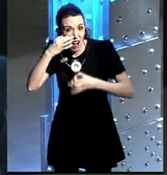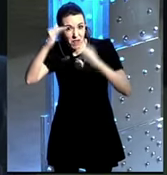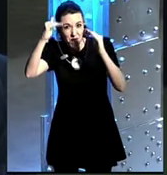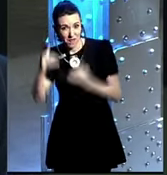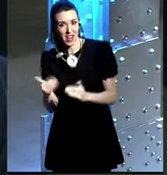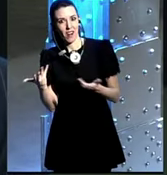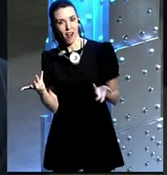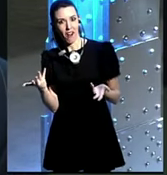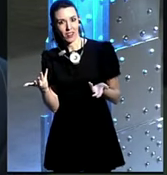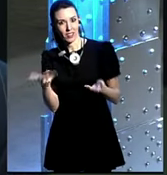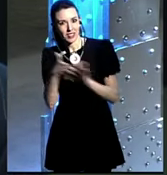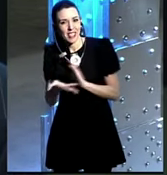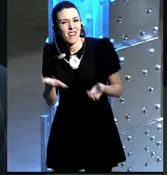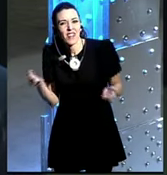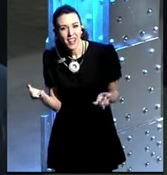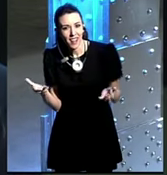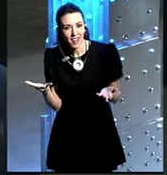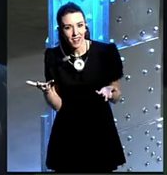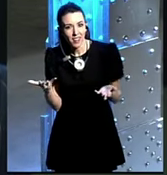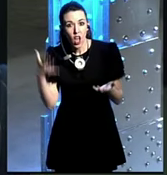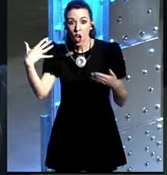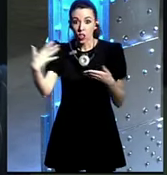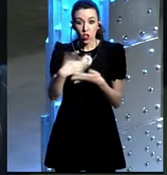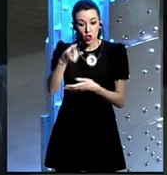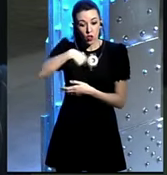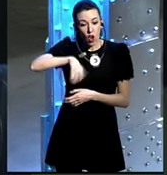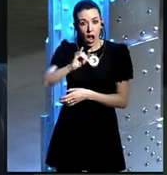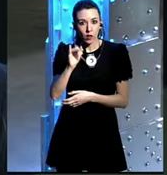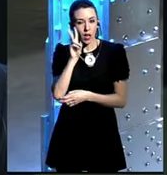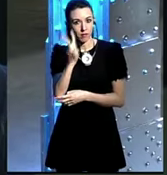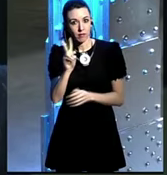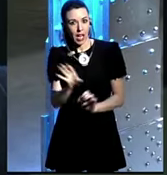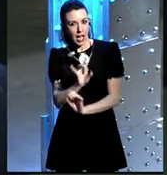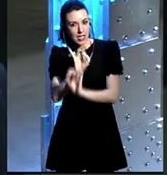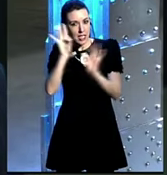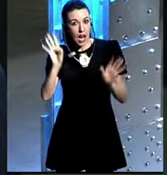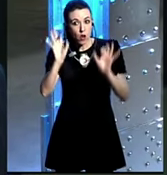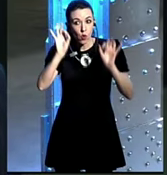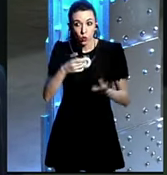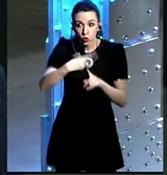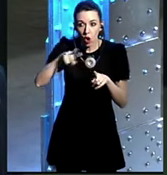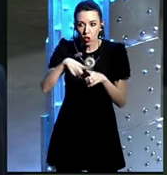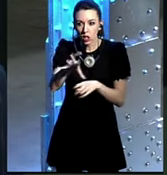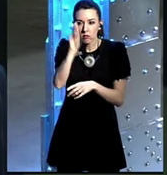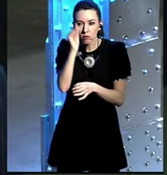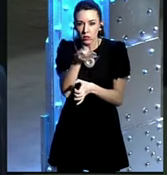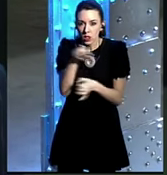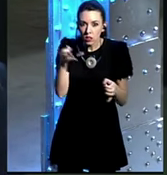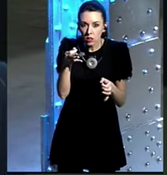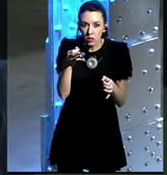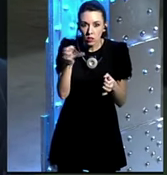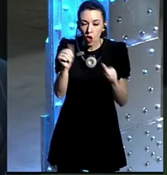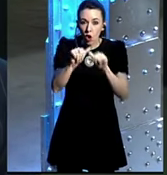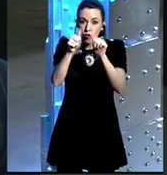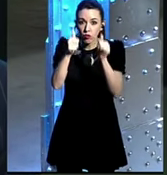habían matado. ¿Qué revela todo esto? Pues que si tenemos una percepción clara y precisa de las cosas, la